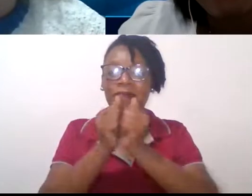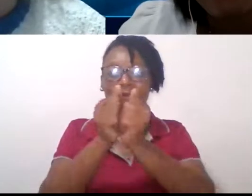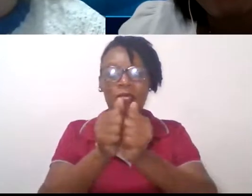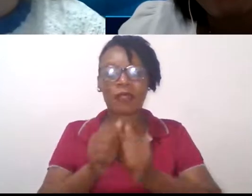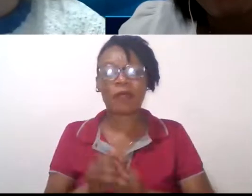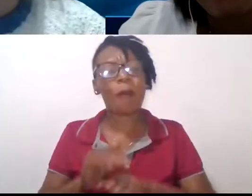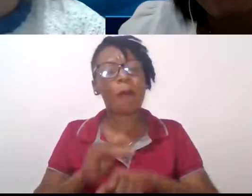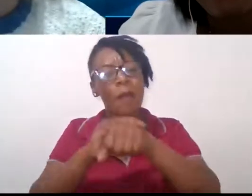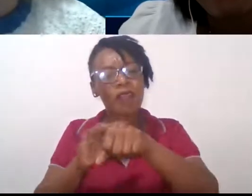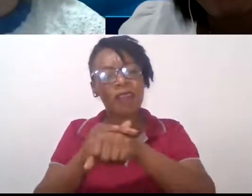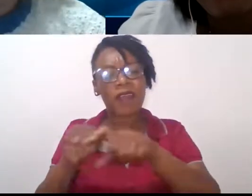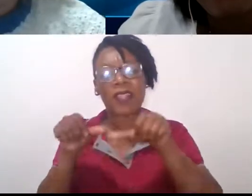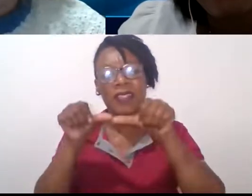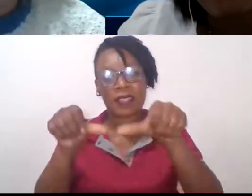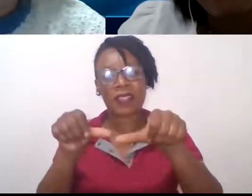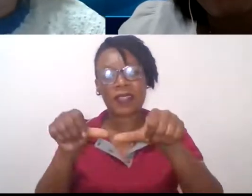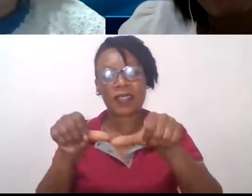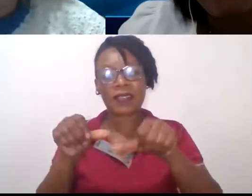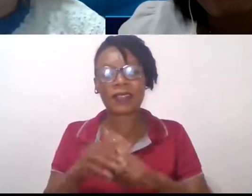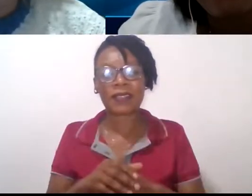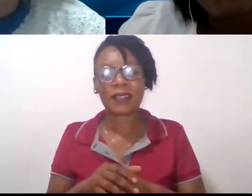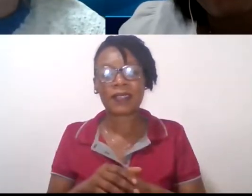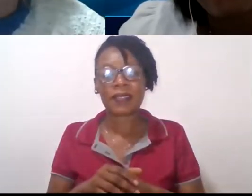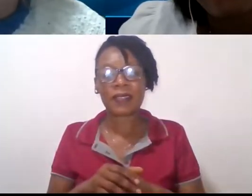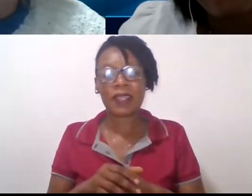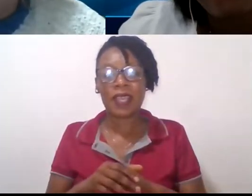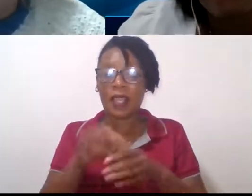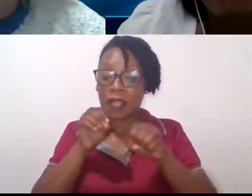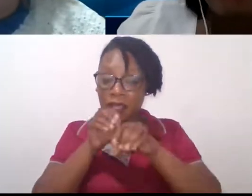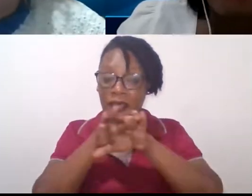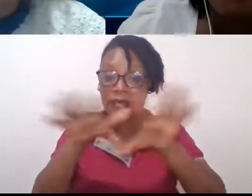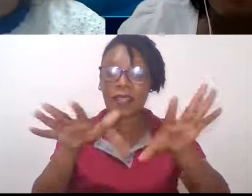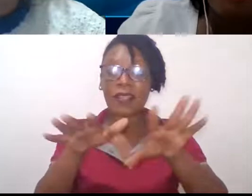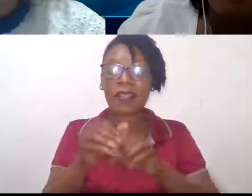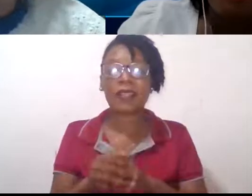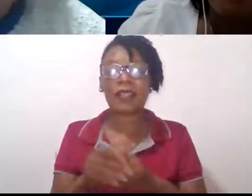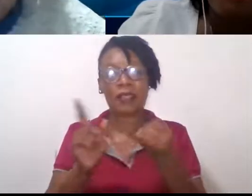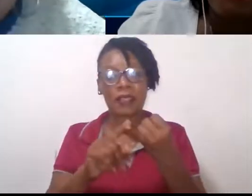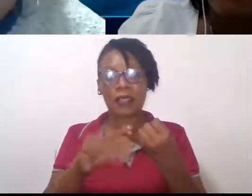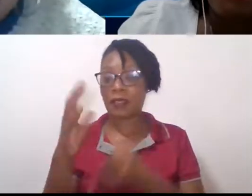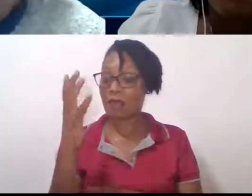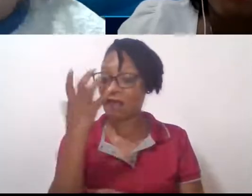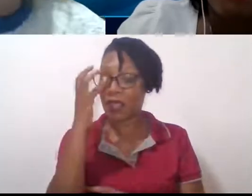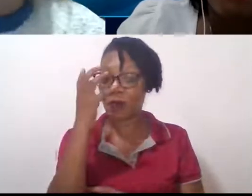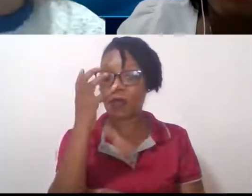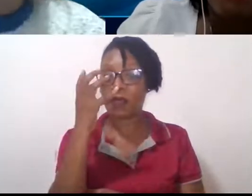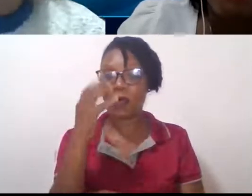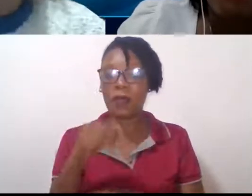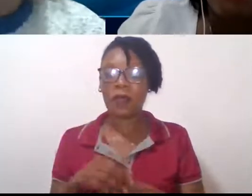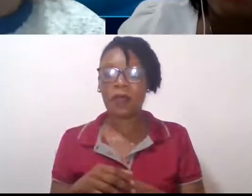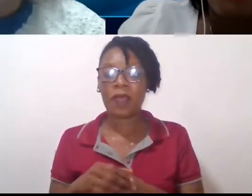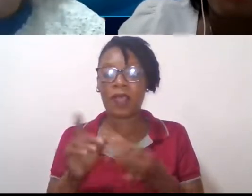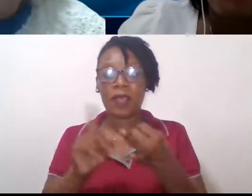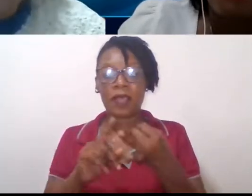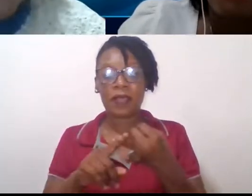Por favor, sigan las redes y los medios oficiales del colegio, como lo es el Facebook oficial, como lo es